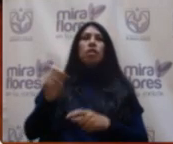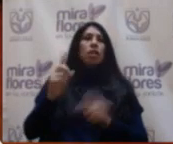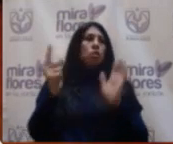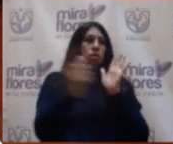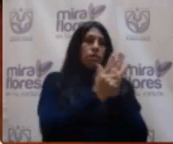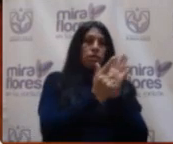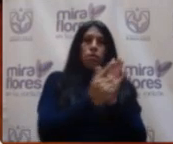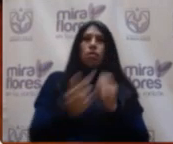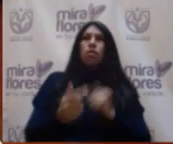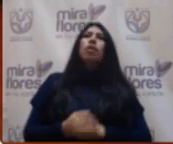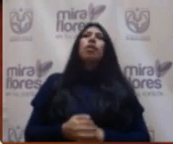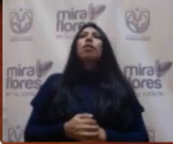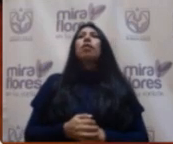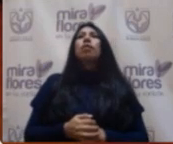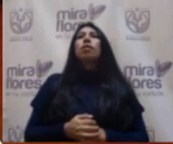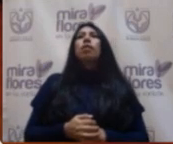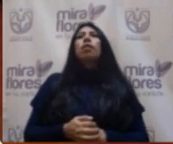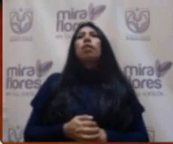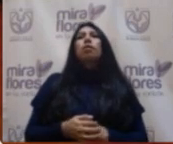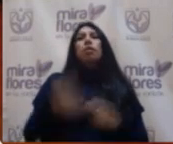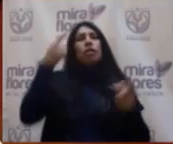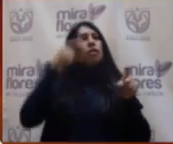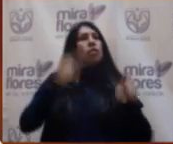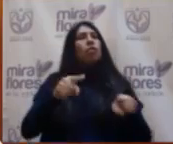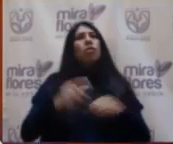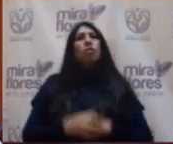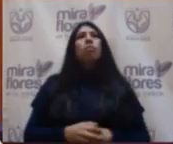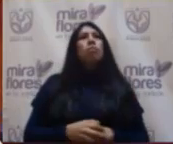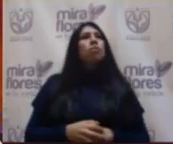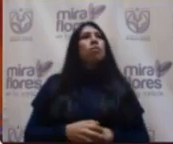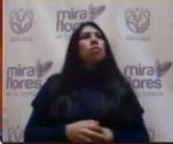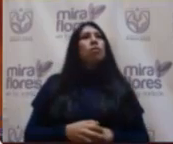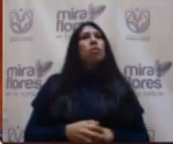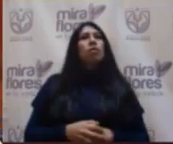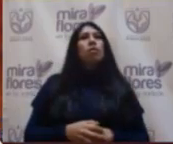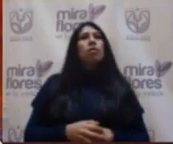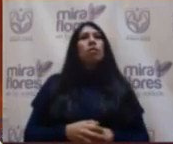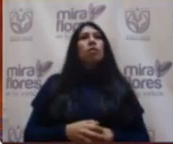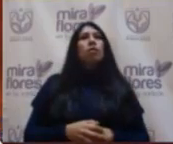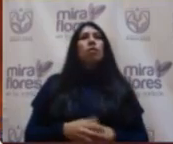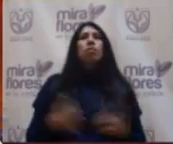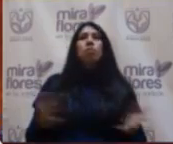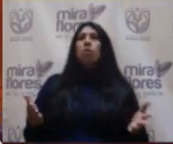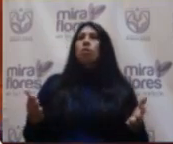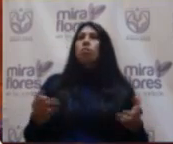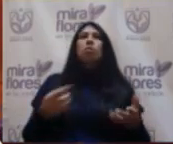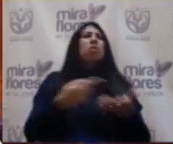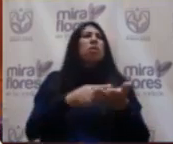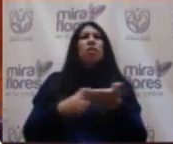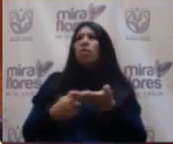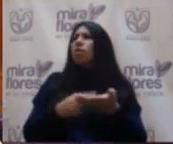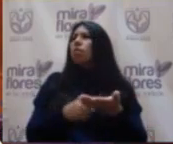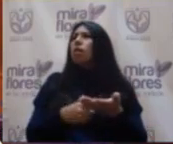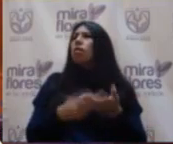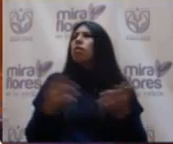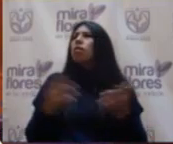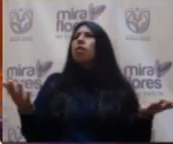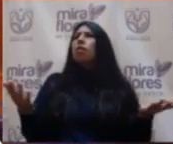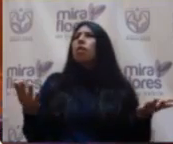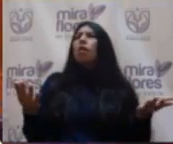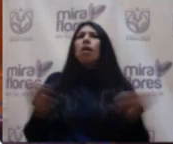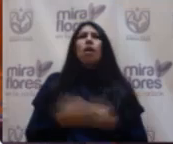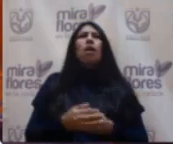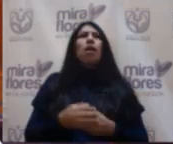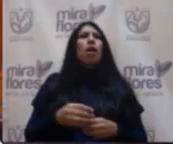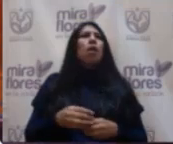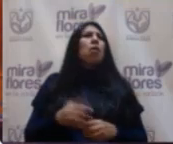con las consideraciones expuestas en el presente acuerdo. También lo sometemos a debate. Aquellos miembros del consejo que quieran hacer algún tipo